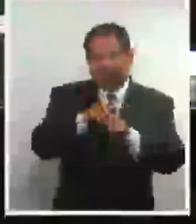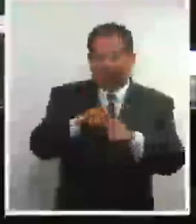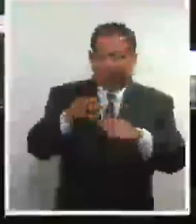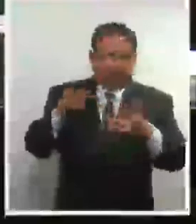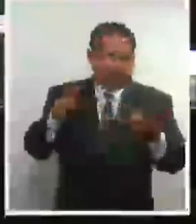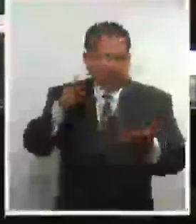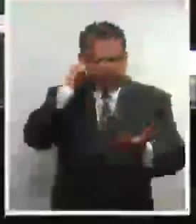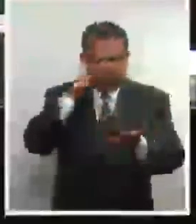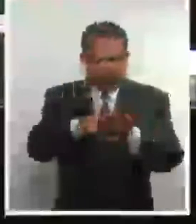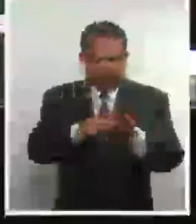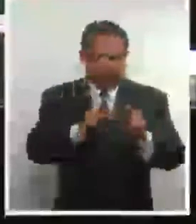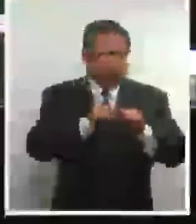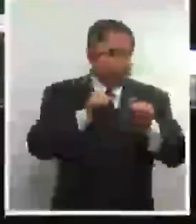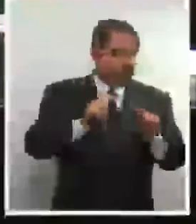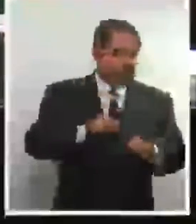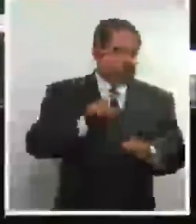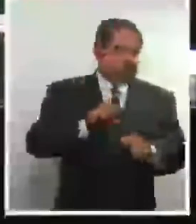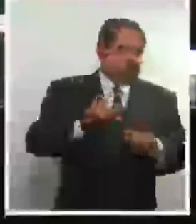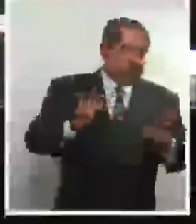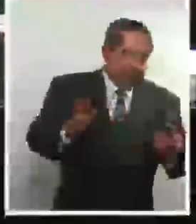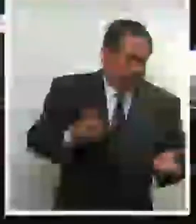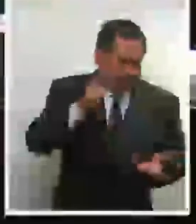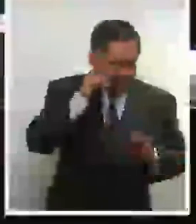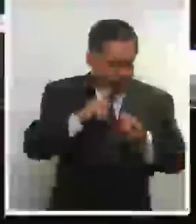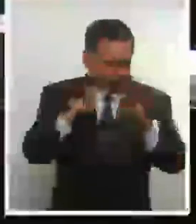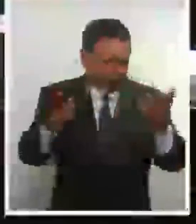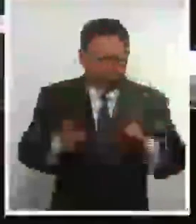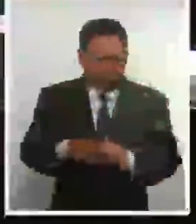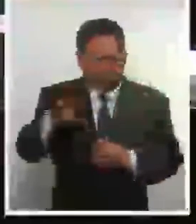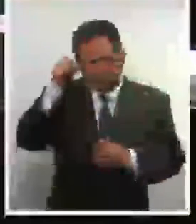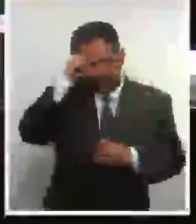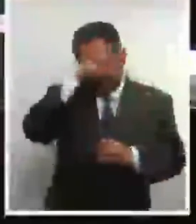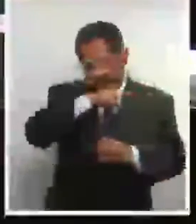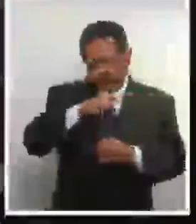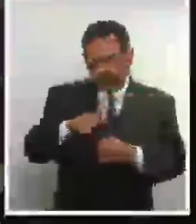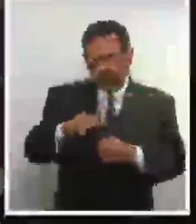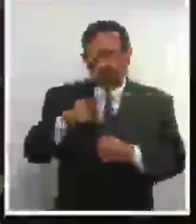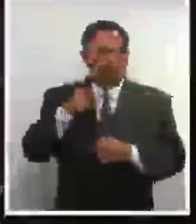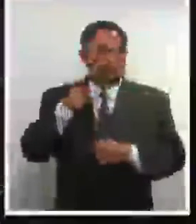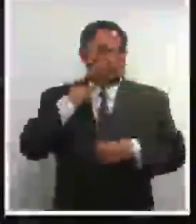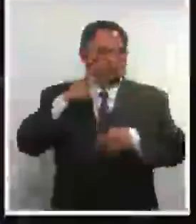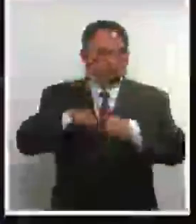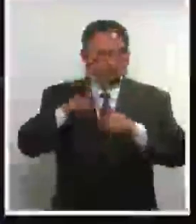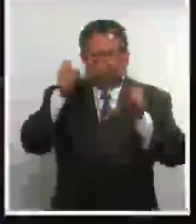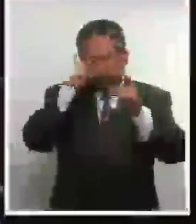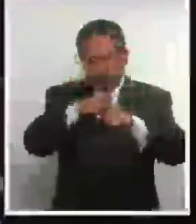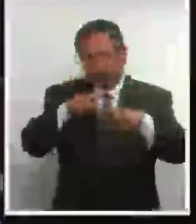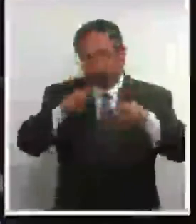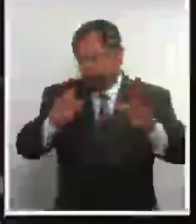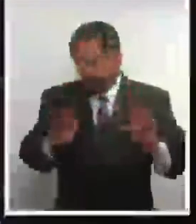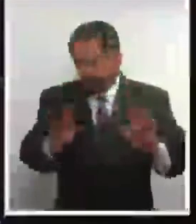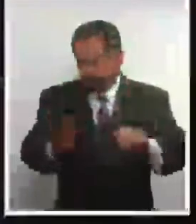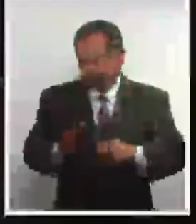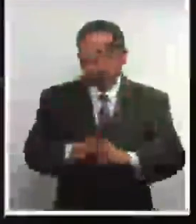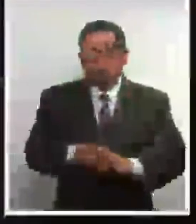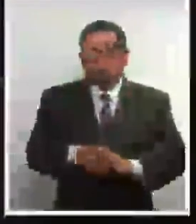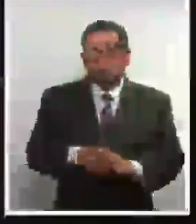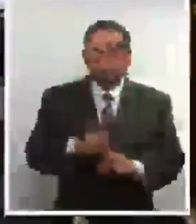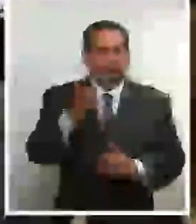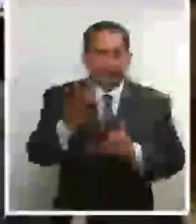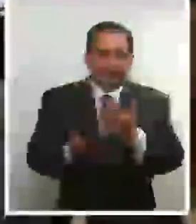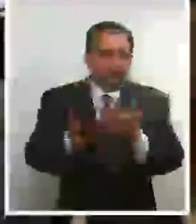No creo que se haya tutelado a los 30. Vamos a ver. Eso es difícil que llegue a ser procurador. Está bien. Es